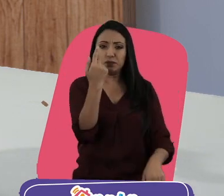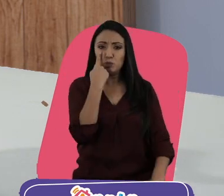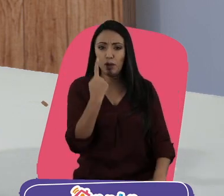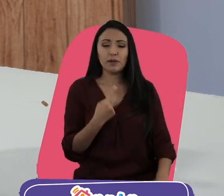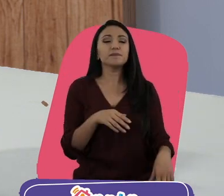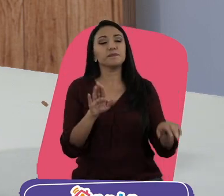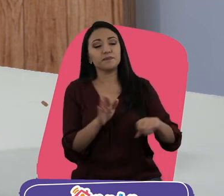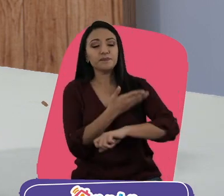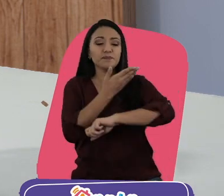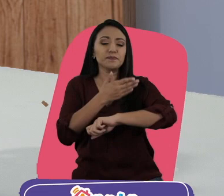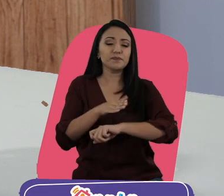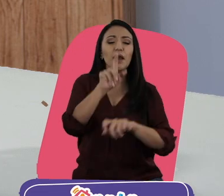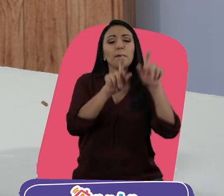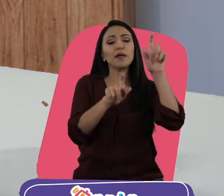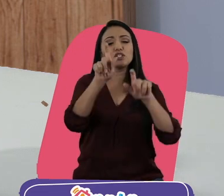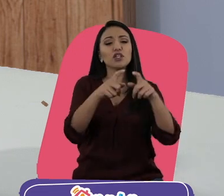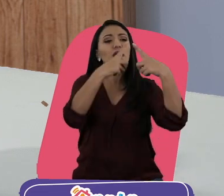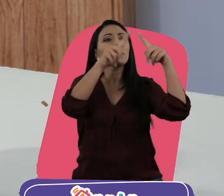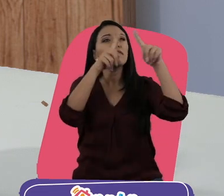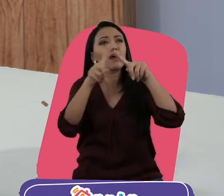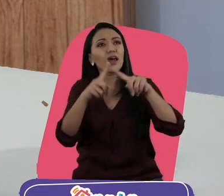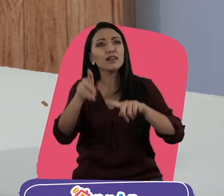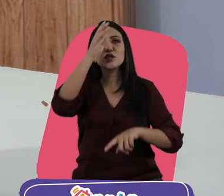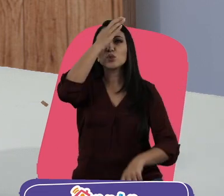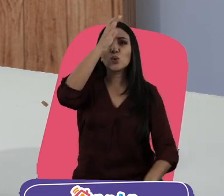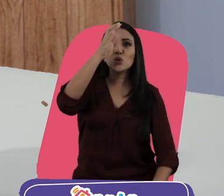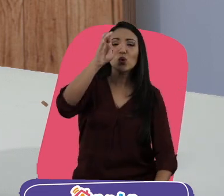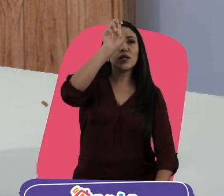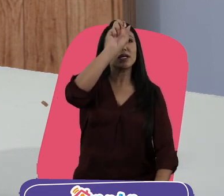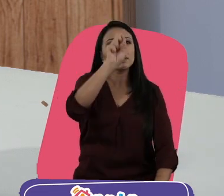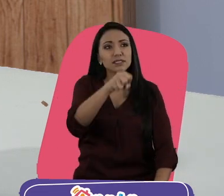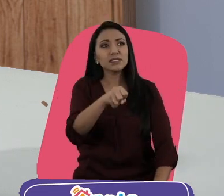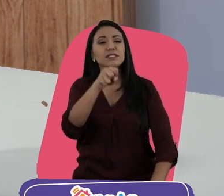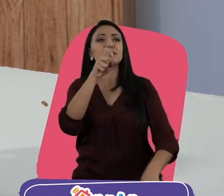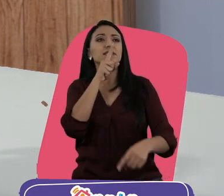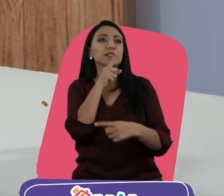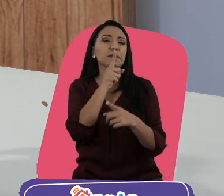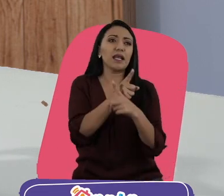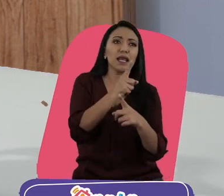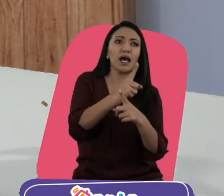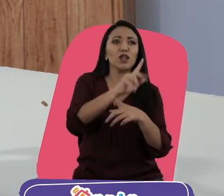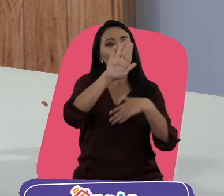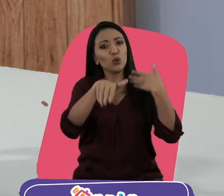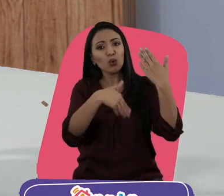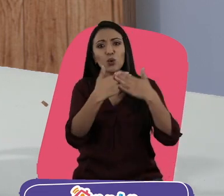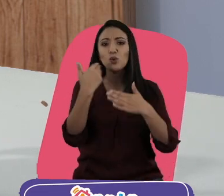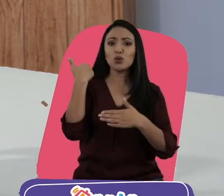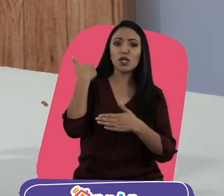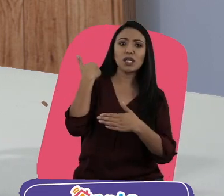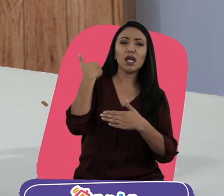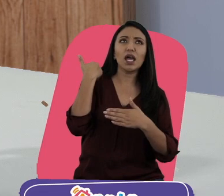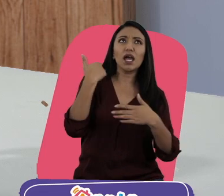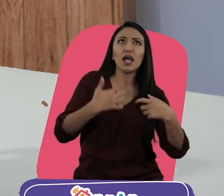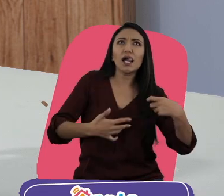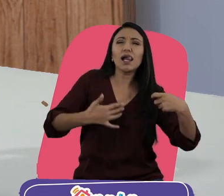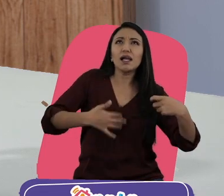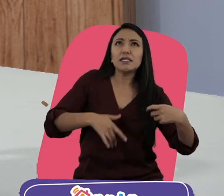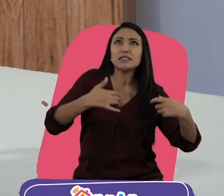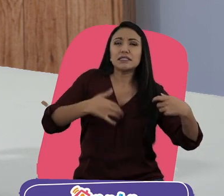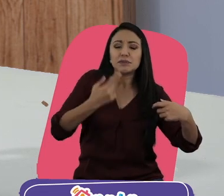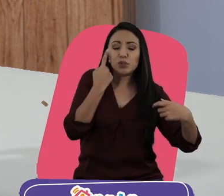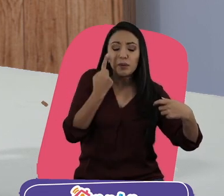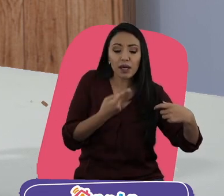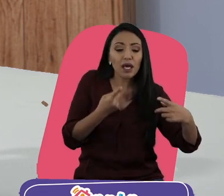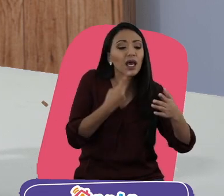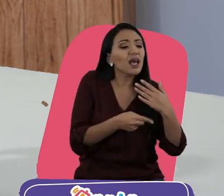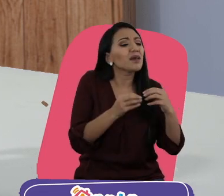ser, veamos. Gente de varias culturas, sí señor, tiene de todo.